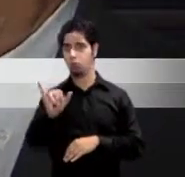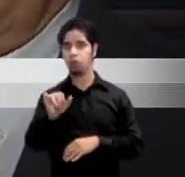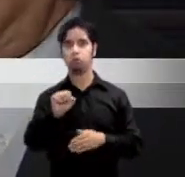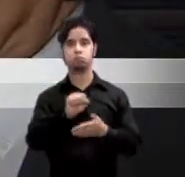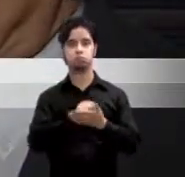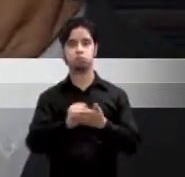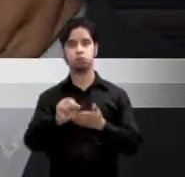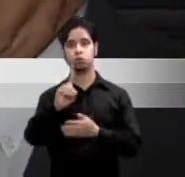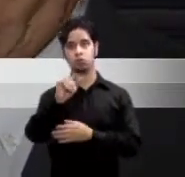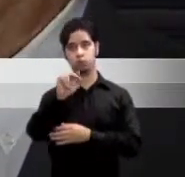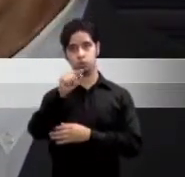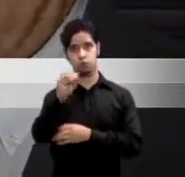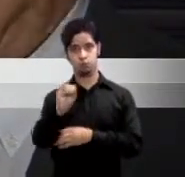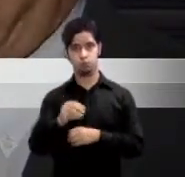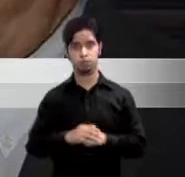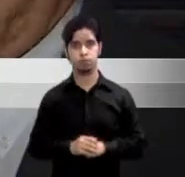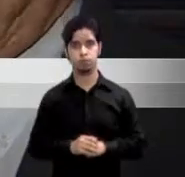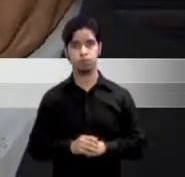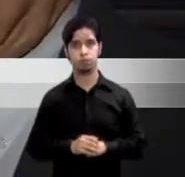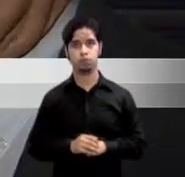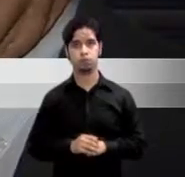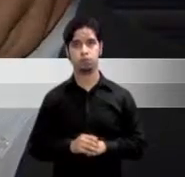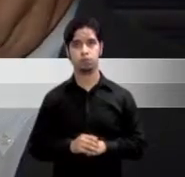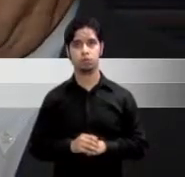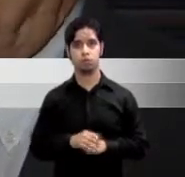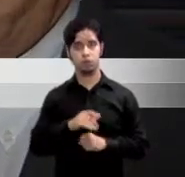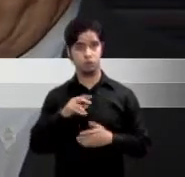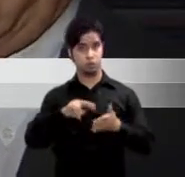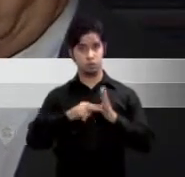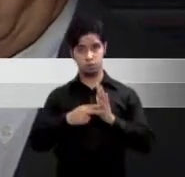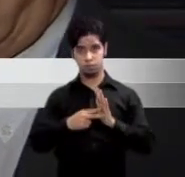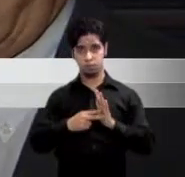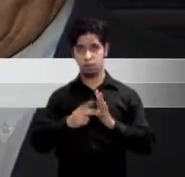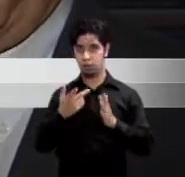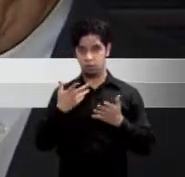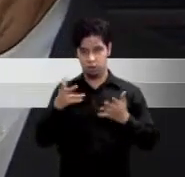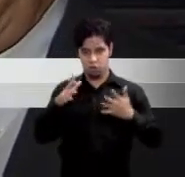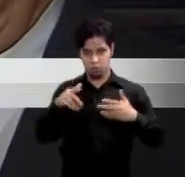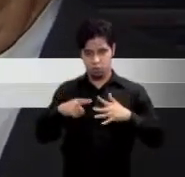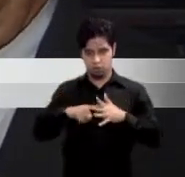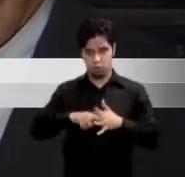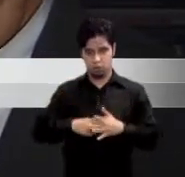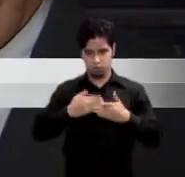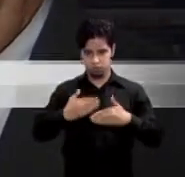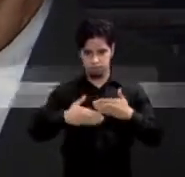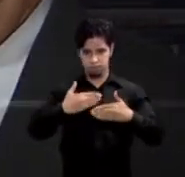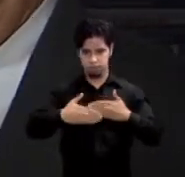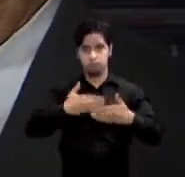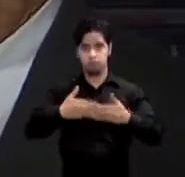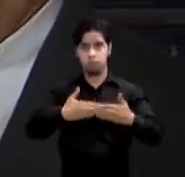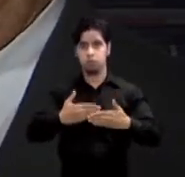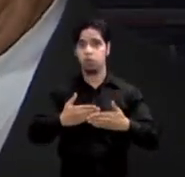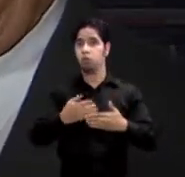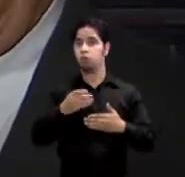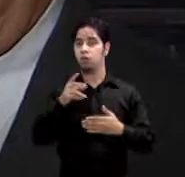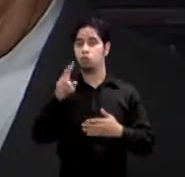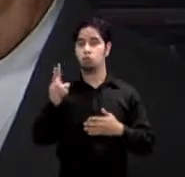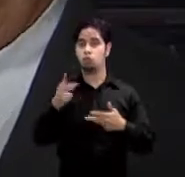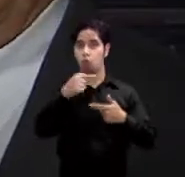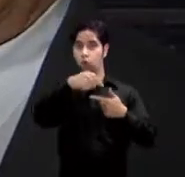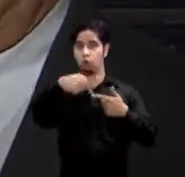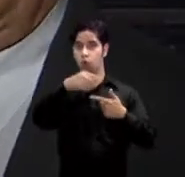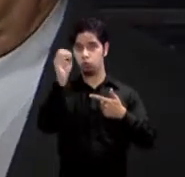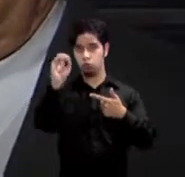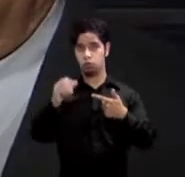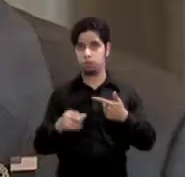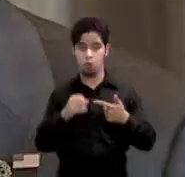empezó a descoser y no va a haber nadie que lo cosa para atrás. Dicho eso, Puerto Rico tiene dos alternativas: o se queda como observador o